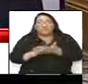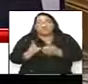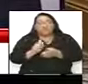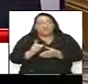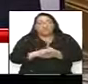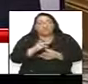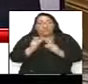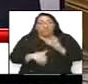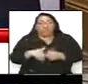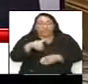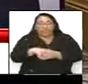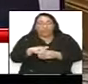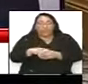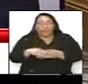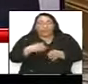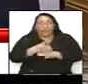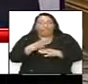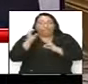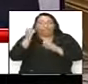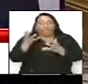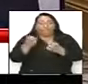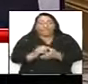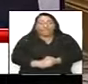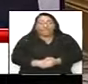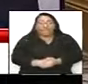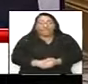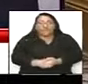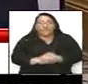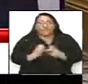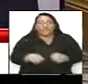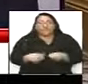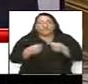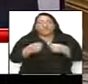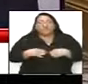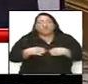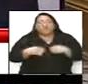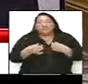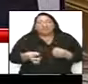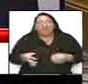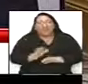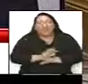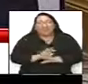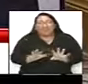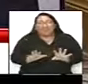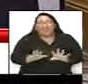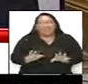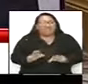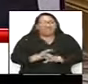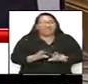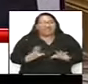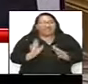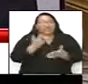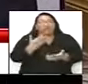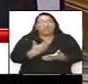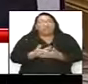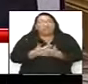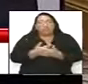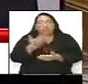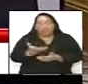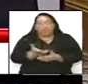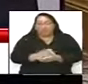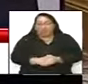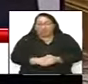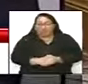sea, los candidatos que vayan a hacer campaña, no es que van a entregar un polito ni un llavero, nada, van a entregar su propuesta. Esa es